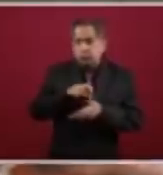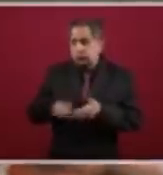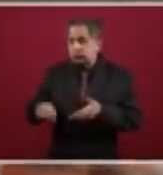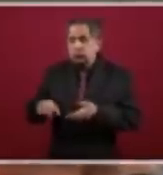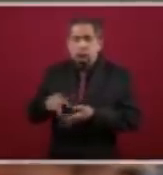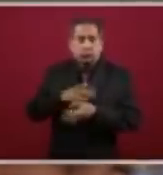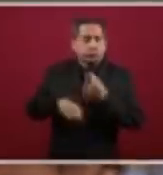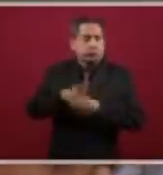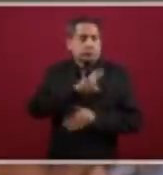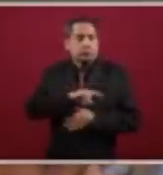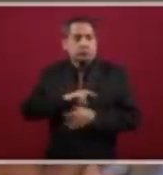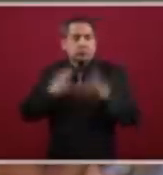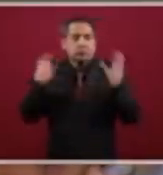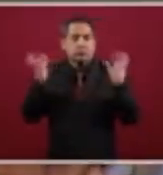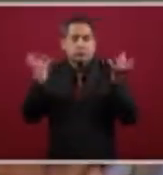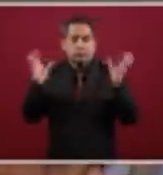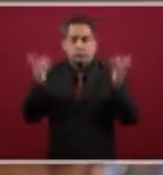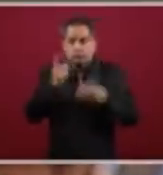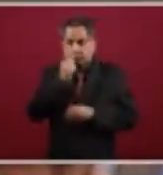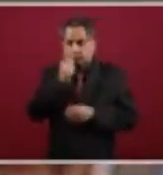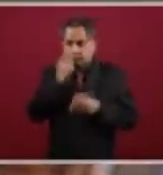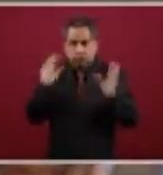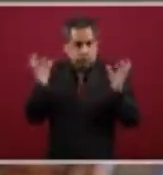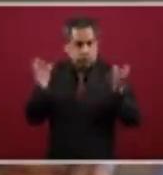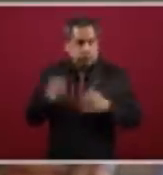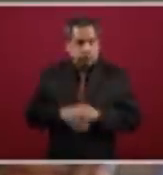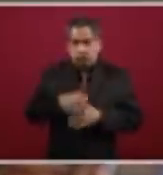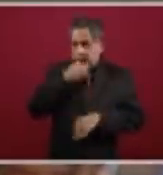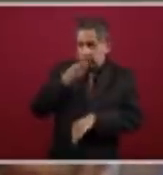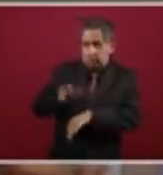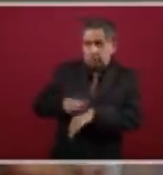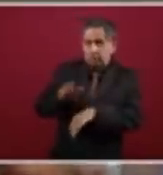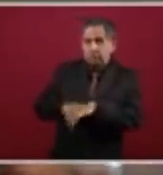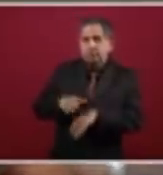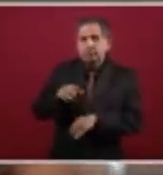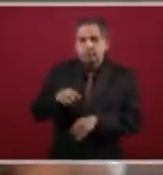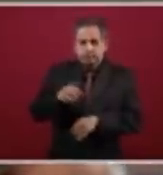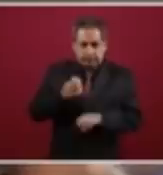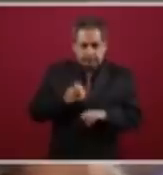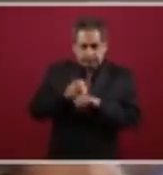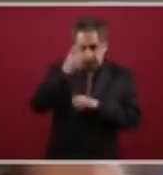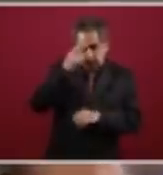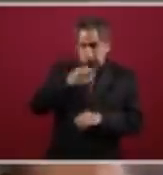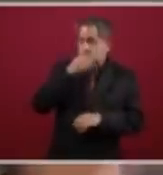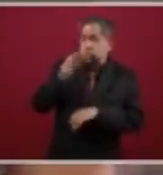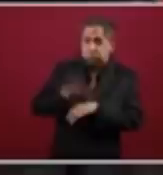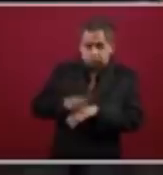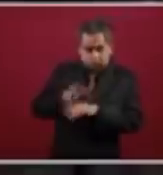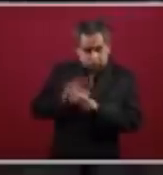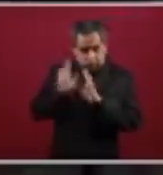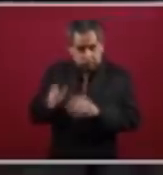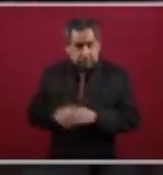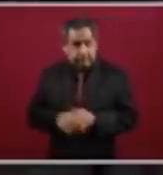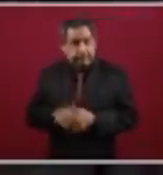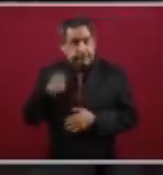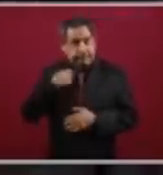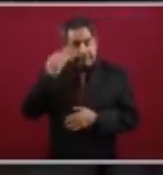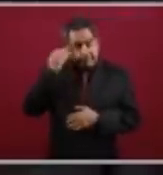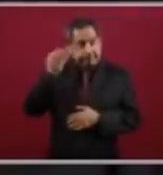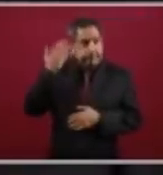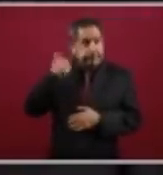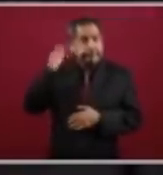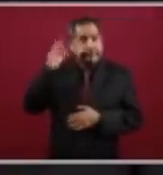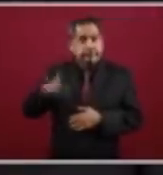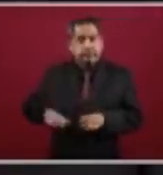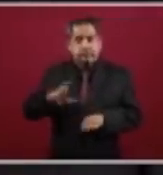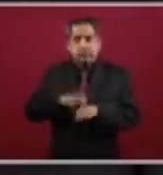patrullas. Incluso se alertó en su momento a la Contraloría y a la Secretaría de Seguridad del Estado de México que durante la gestión del entonces